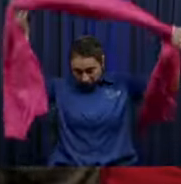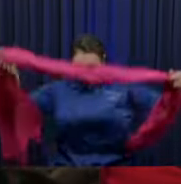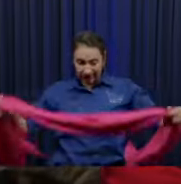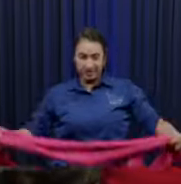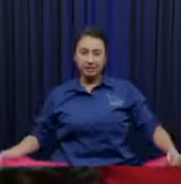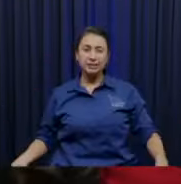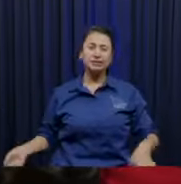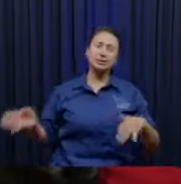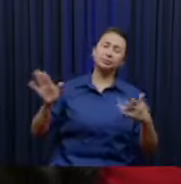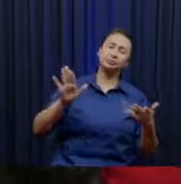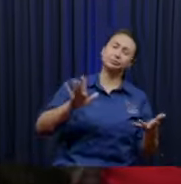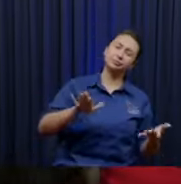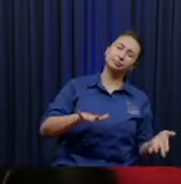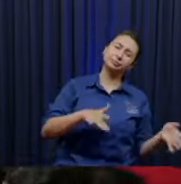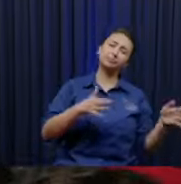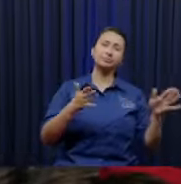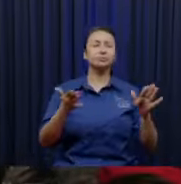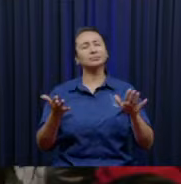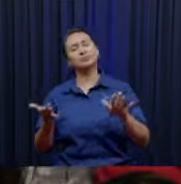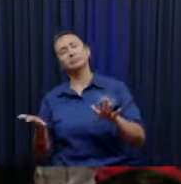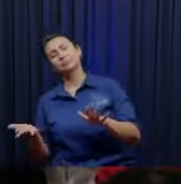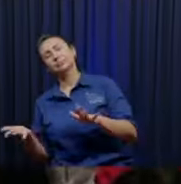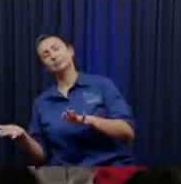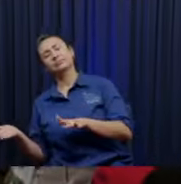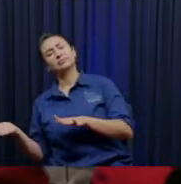Su presencia nos